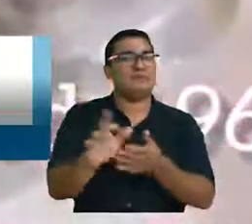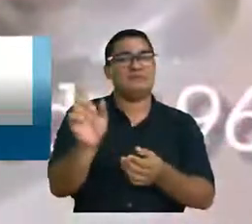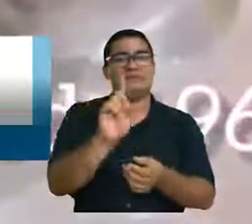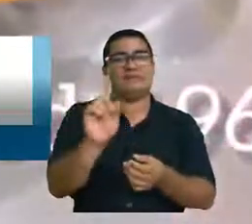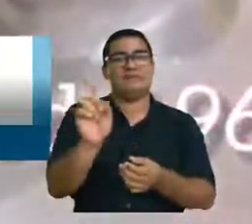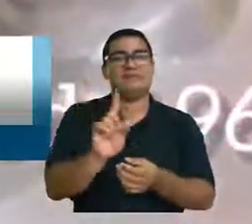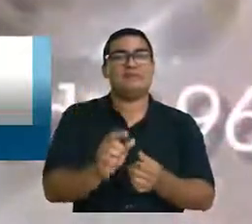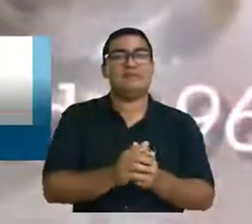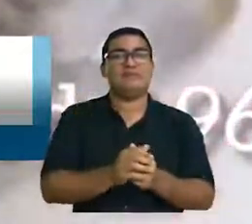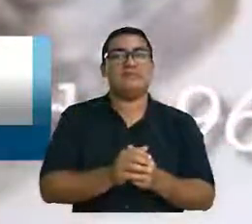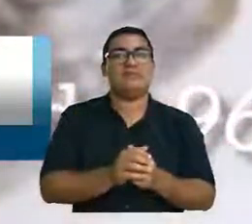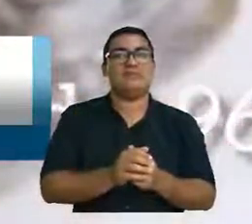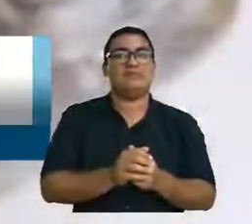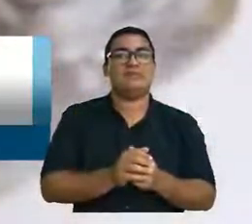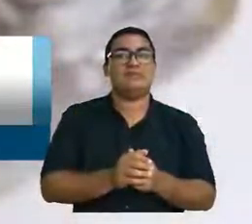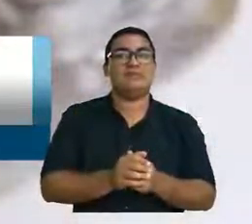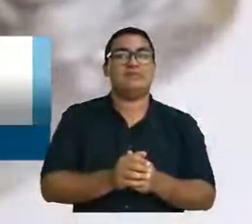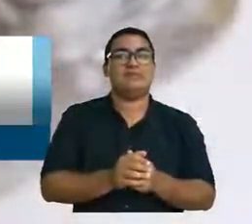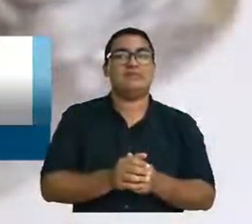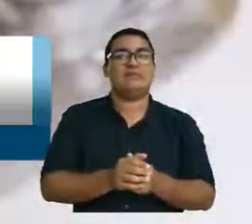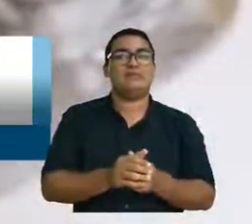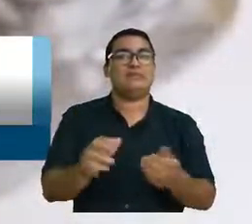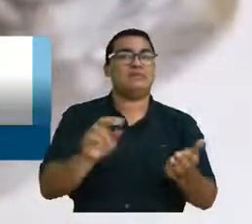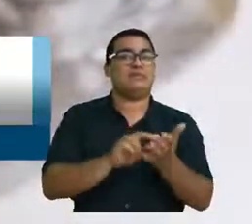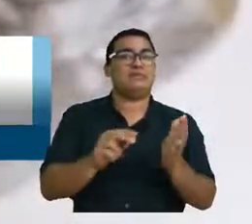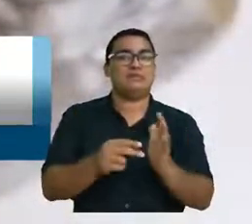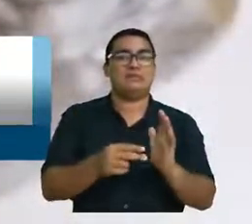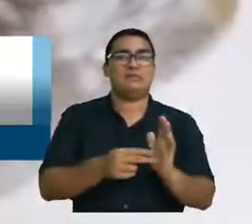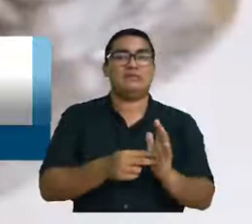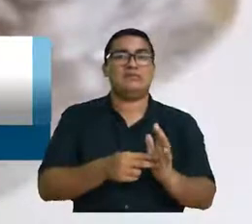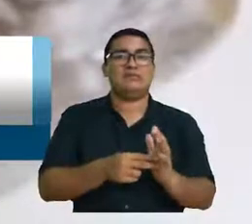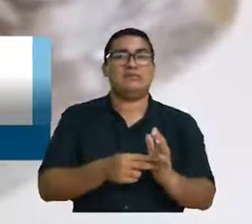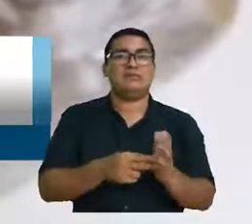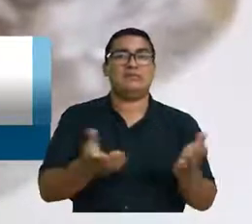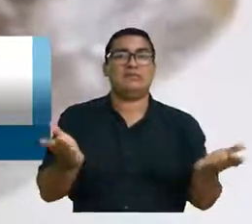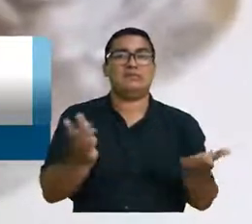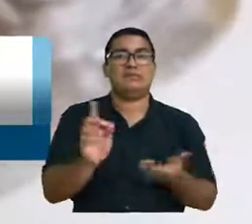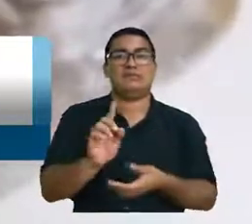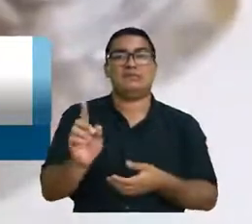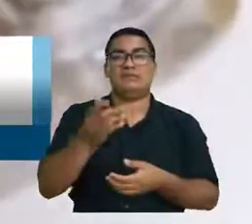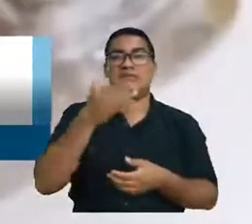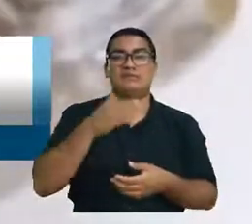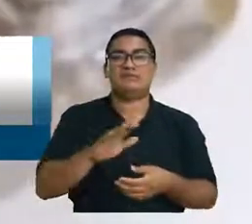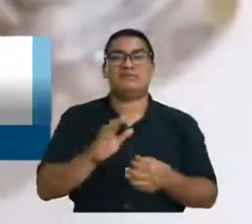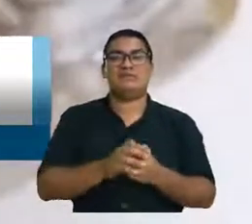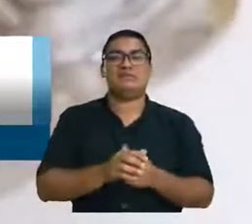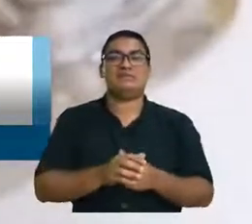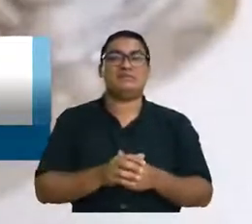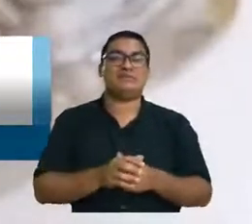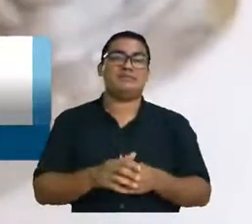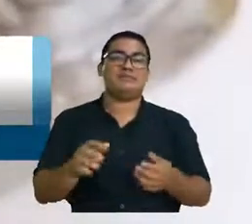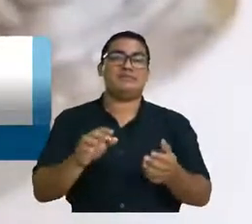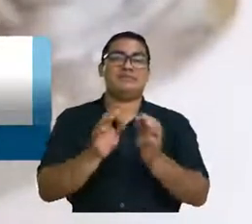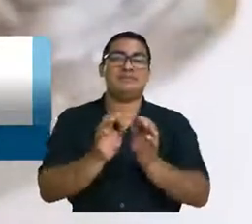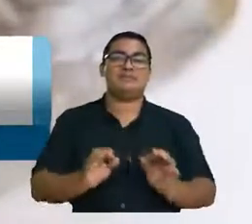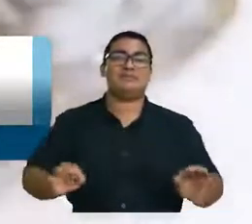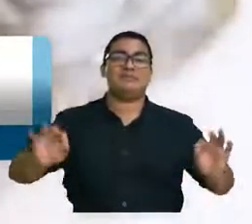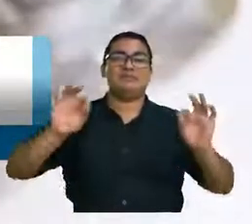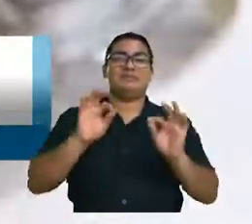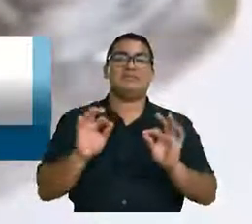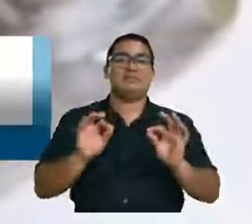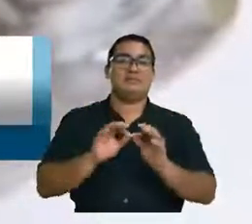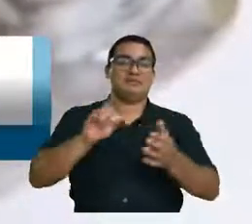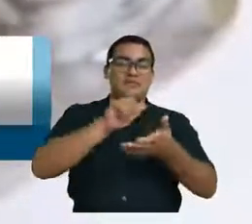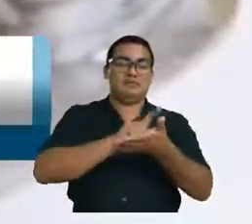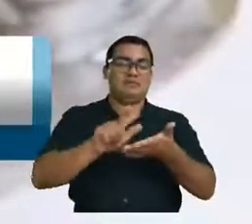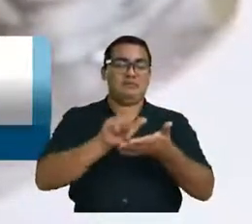el alcohol gel, porque tampoco te da ninguna efectividad. Correcto. Entonces, nuestra medida de limpieza